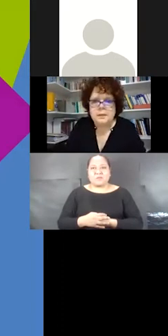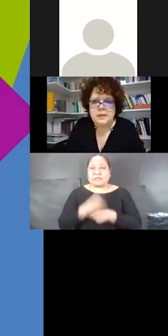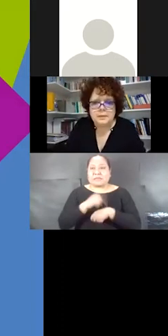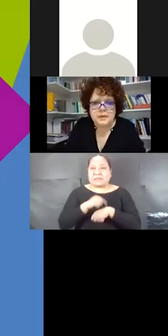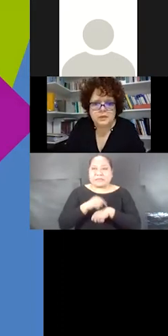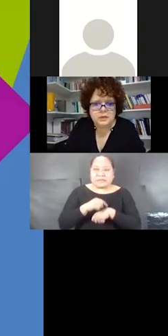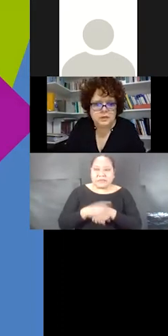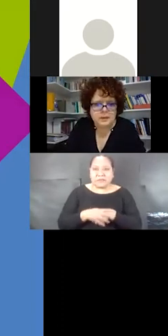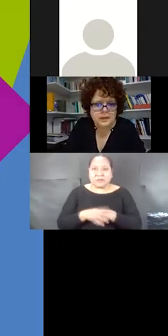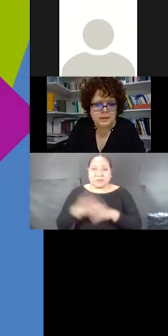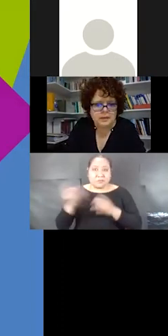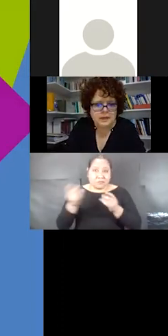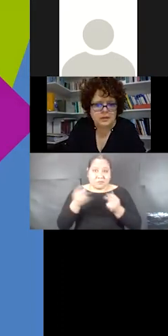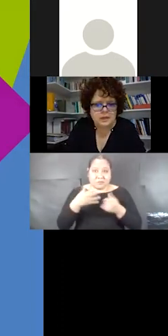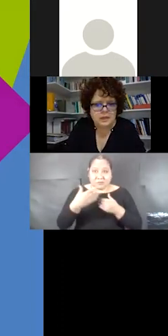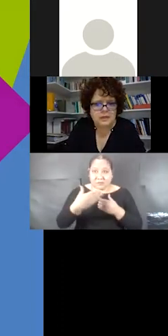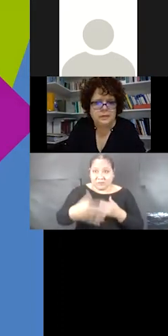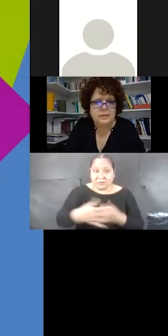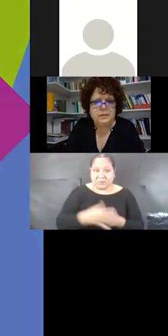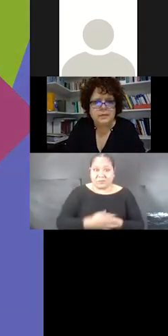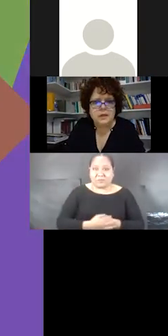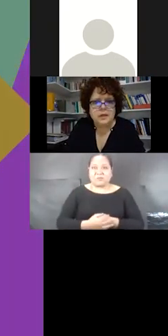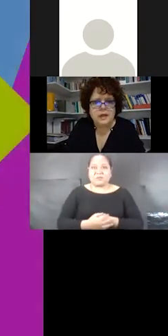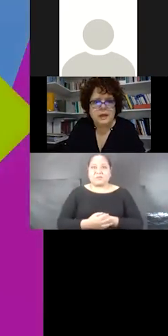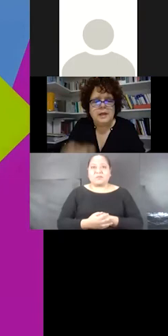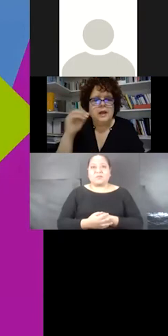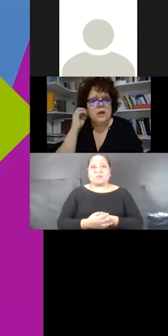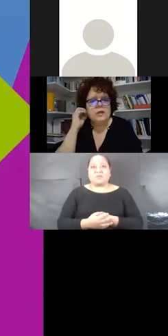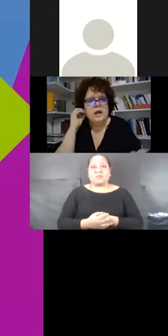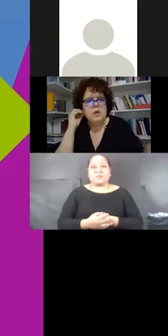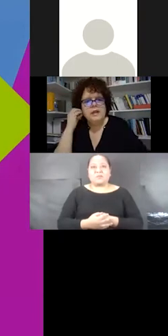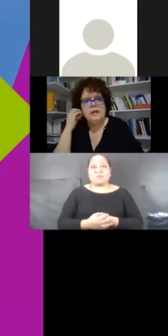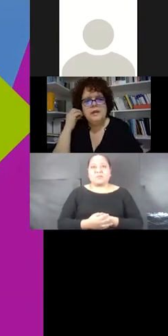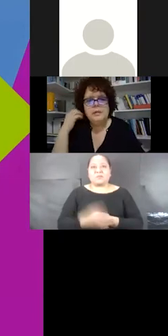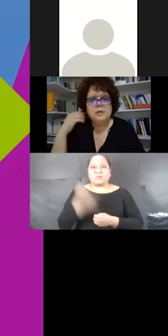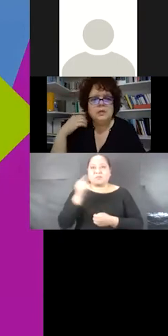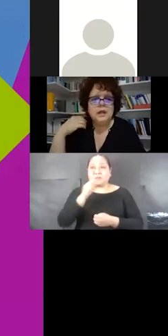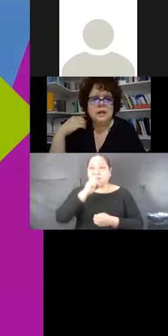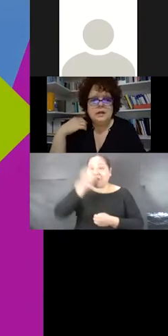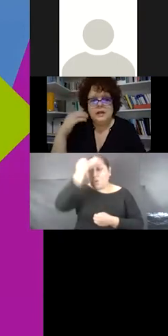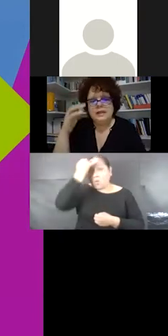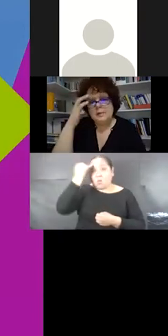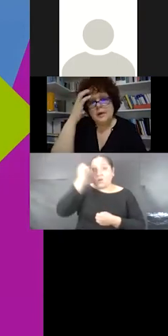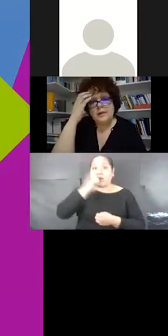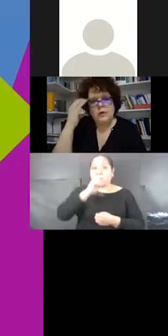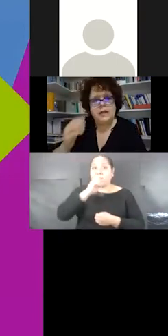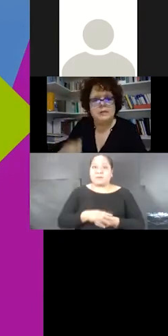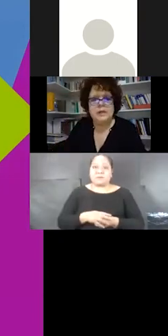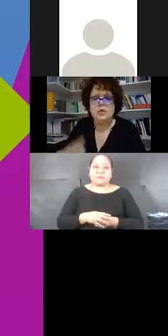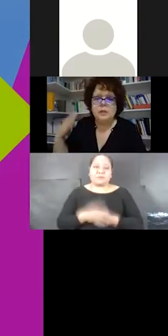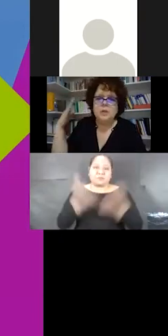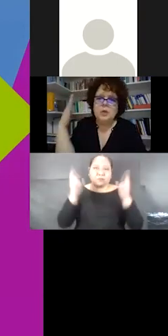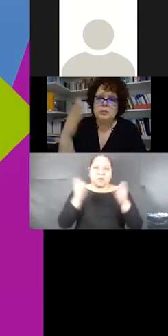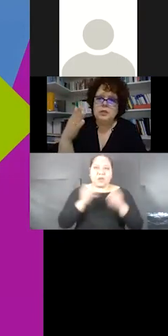Voy a pasar rapidito esto para que no se queden. Miren, lo que decía Juan es que venimos del tema del oralismo,